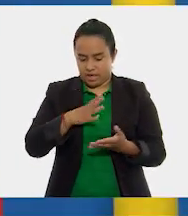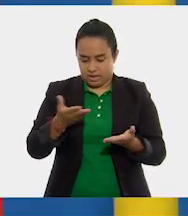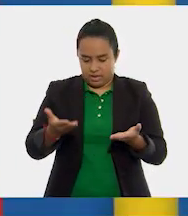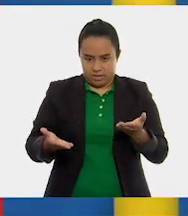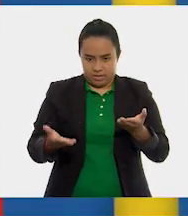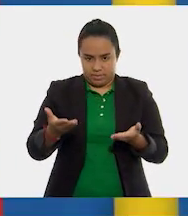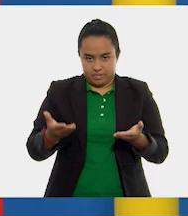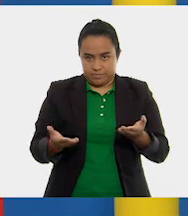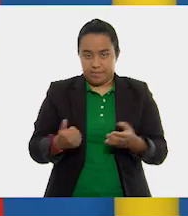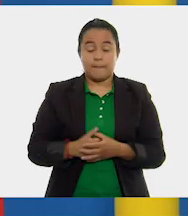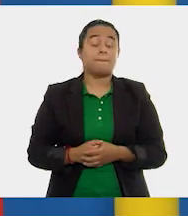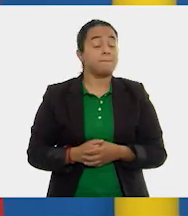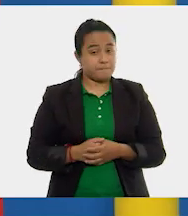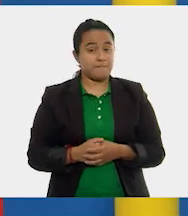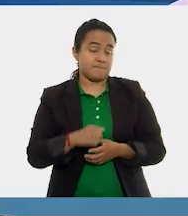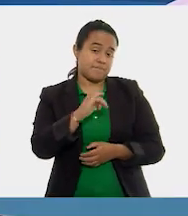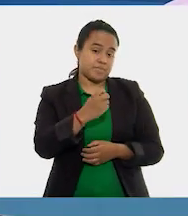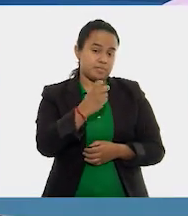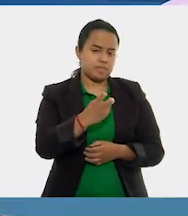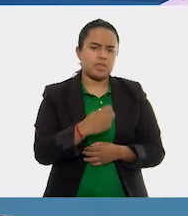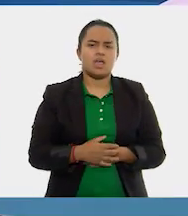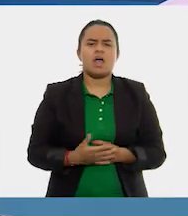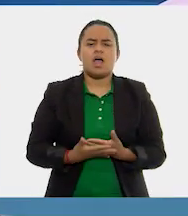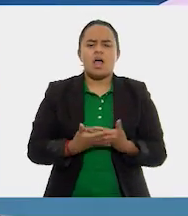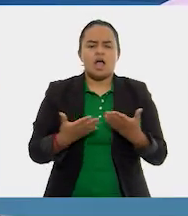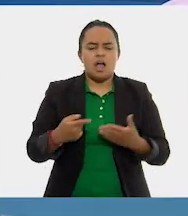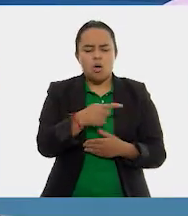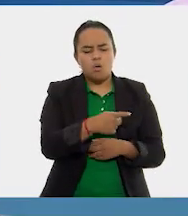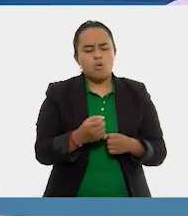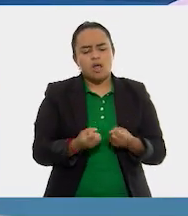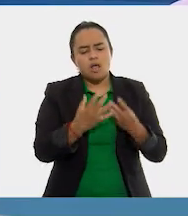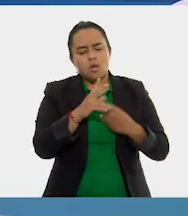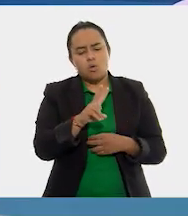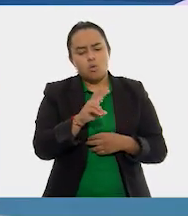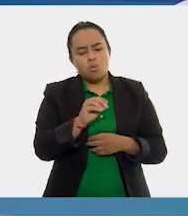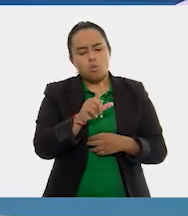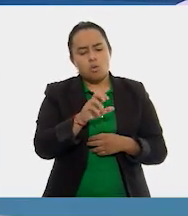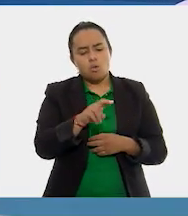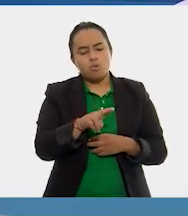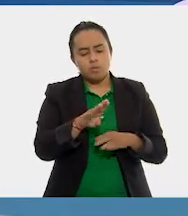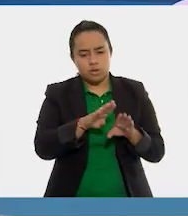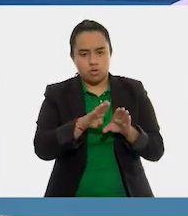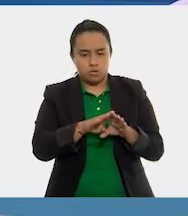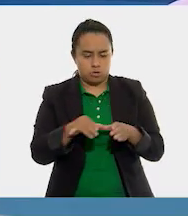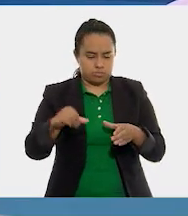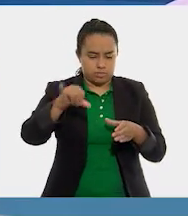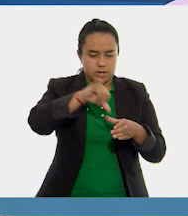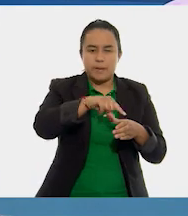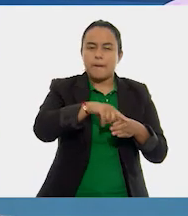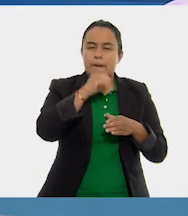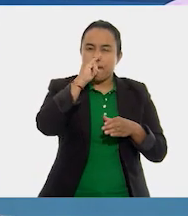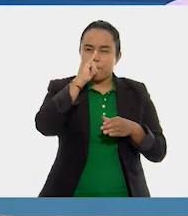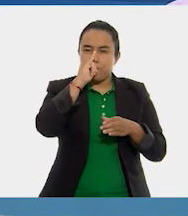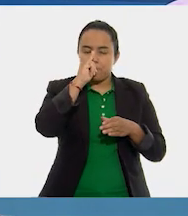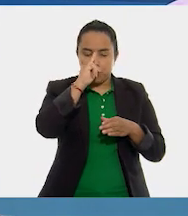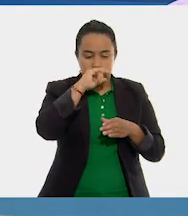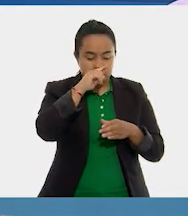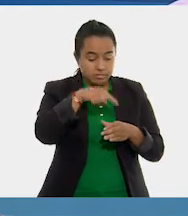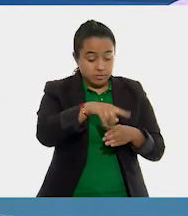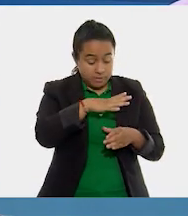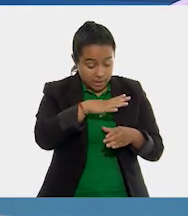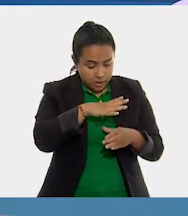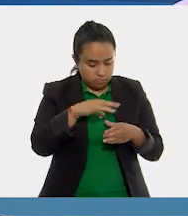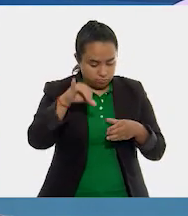balancita. Exactamente. Muy bien. Y ahora, para conocer su volumen, vamos a vaciarla en la mamila que tenemos aquí.